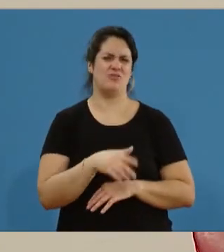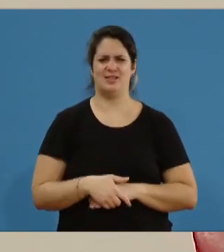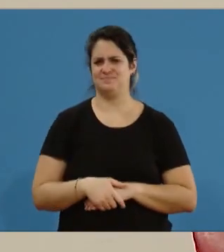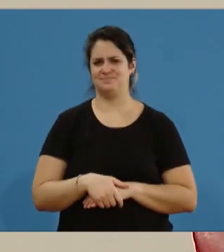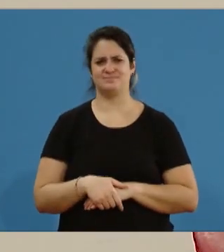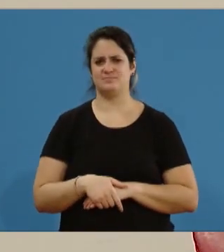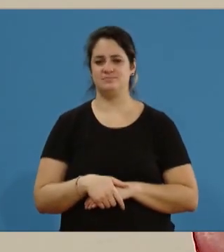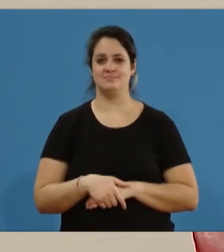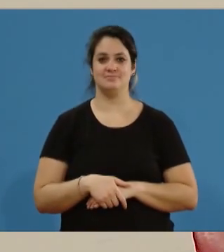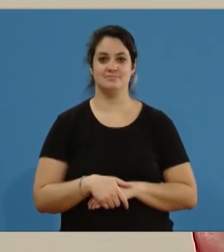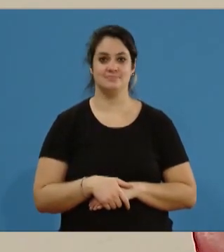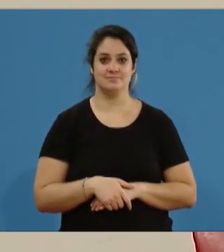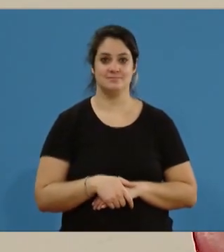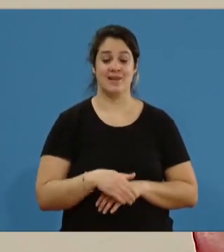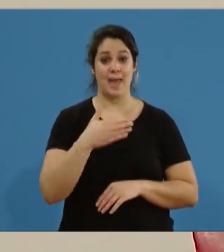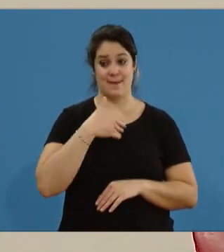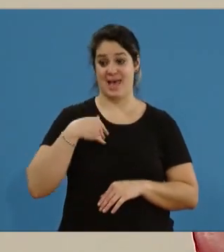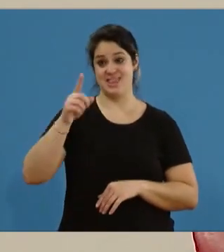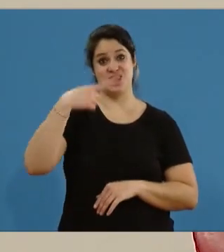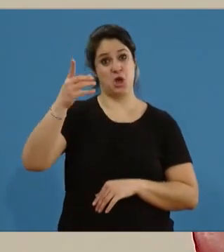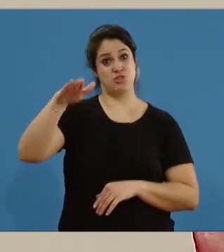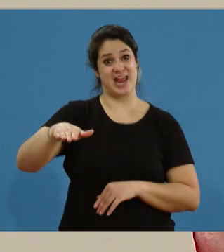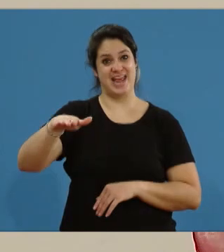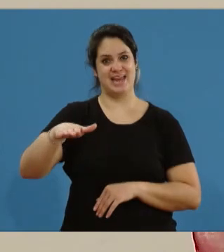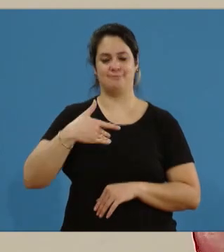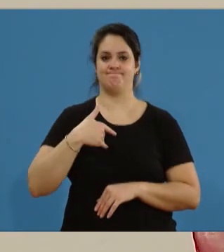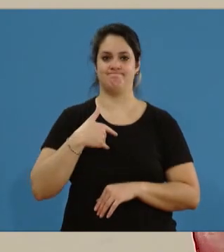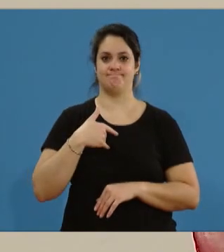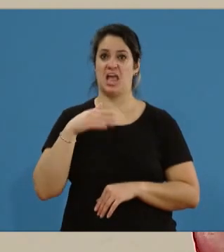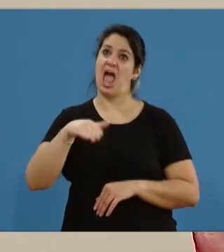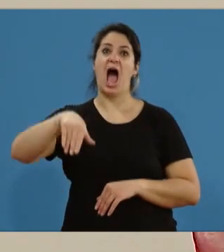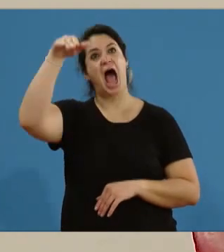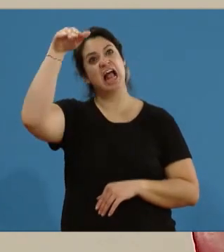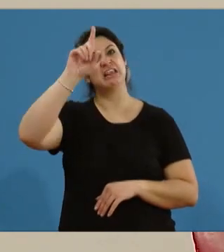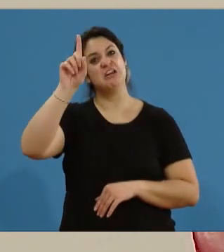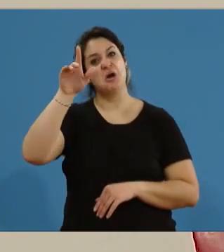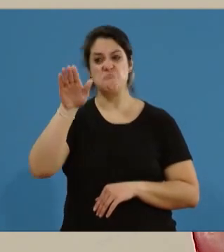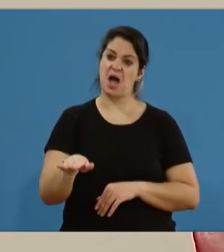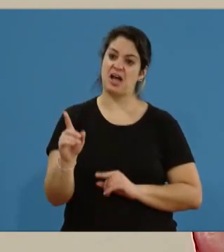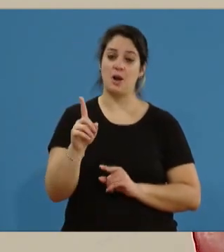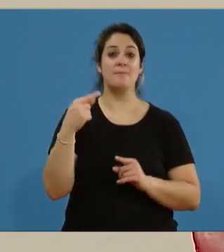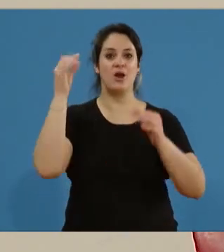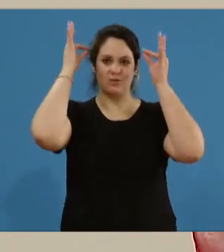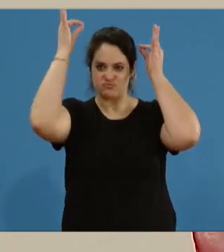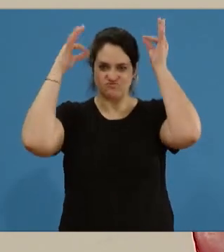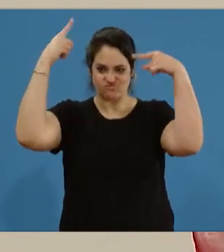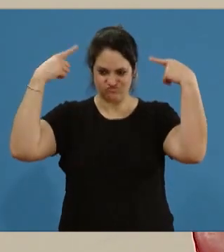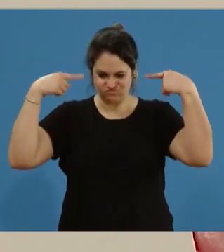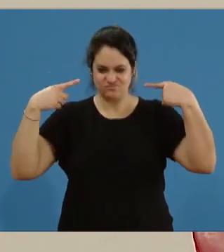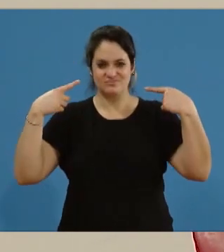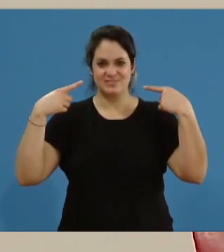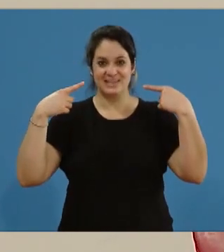ancha. La mamá de Sofía no es ni alta ni baja, pero tiene el pelo